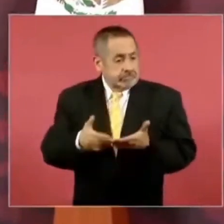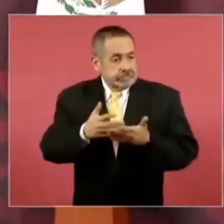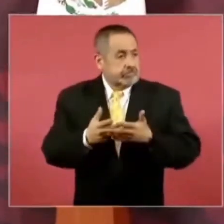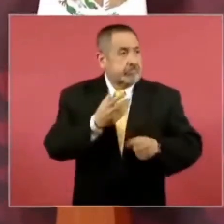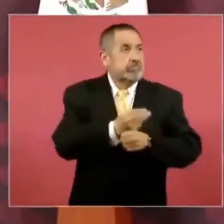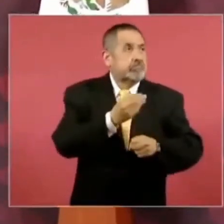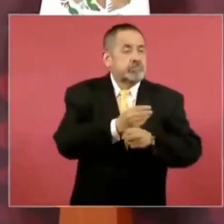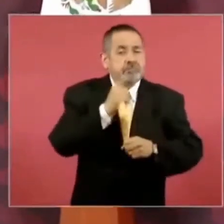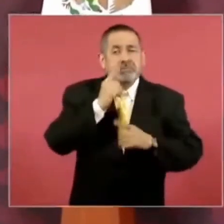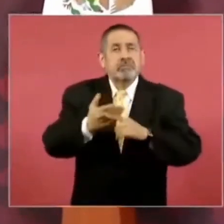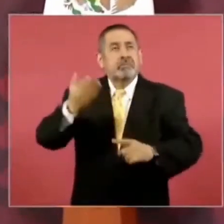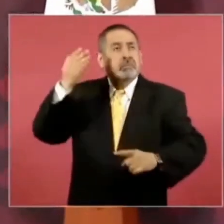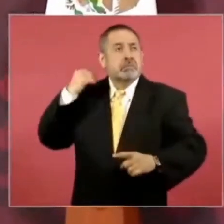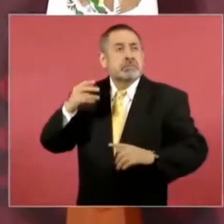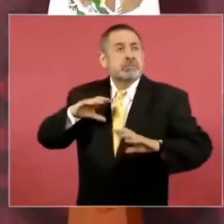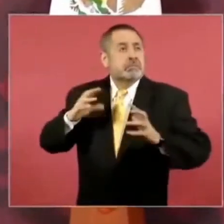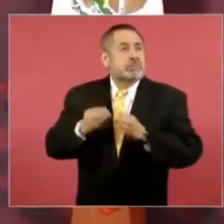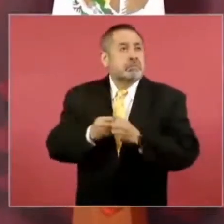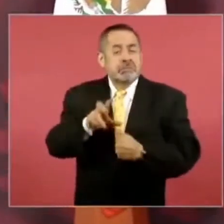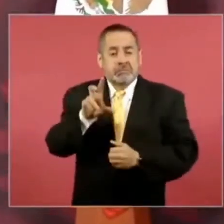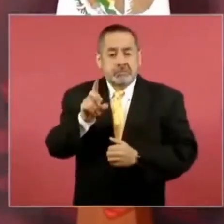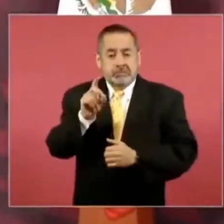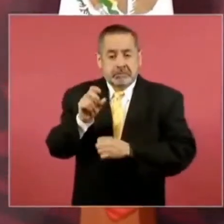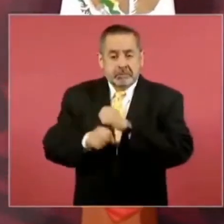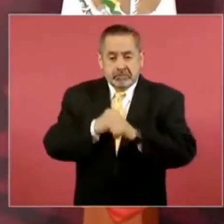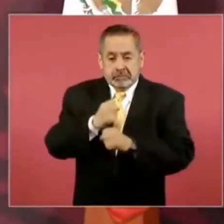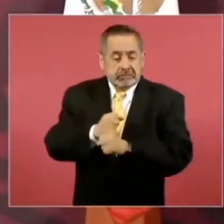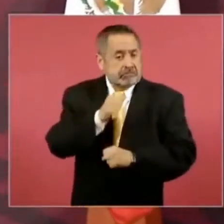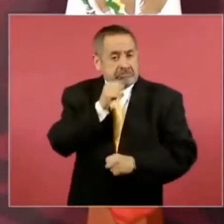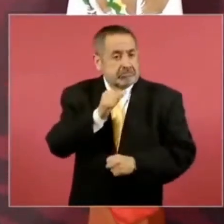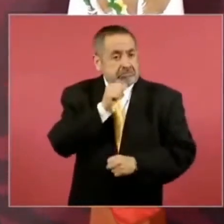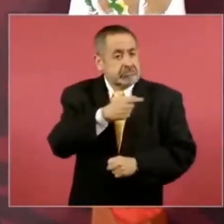en más de 30 años.